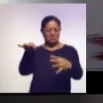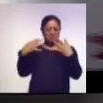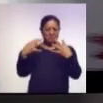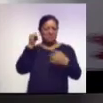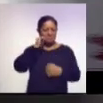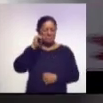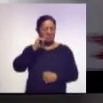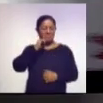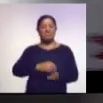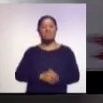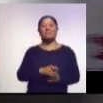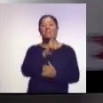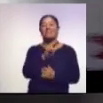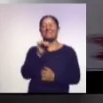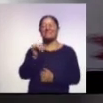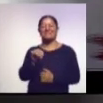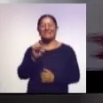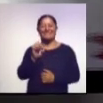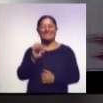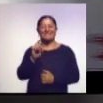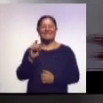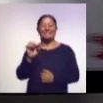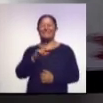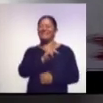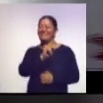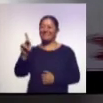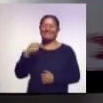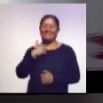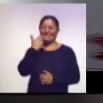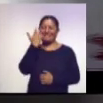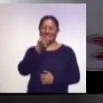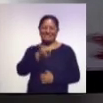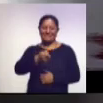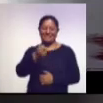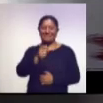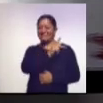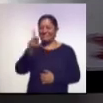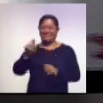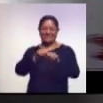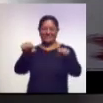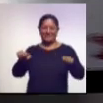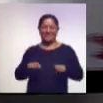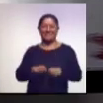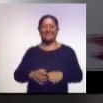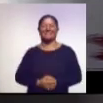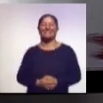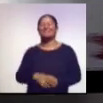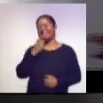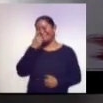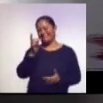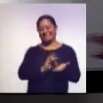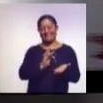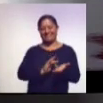transmisiones. Roberto Medel dice, hola, personal de Ahora Noticias. Quisiera enviar un cordial saludo a todo el equipo y darles las